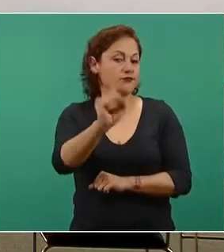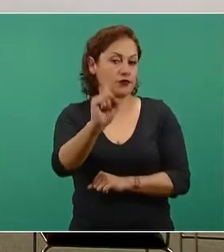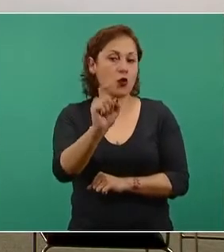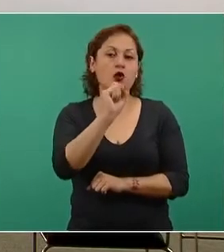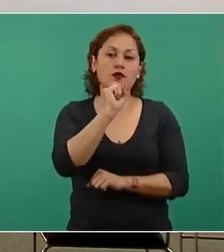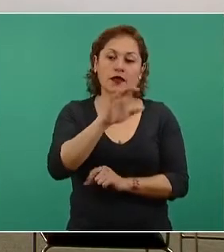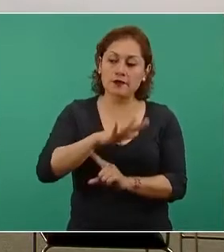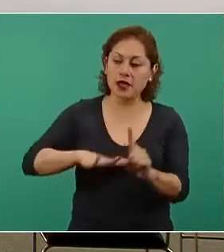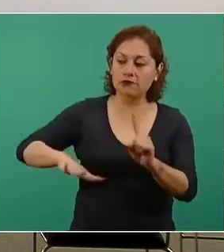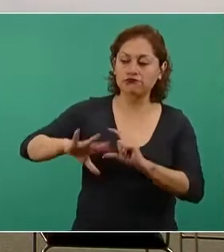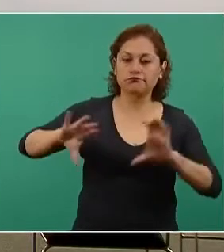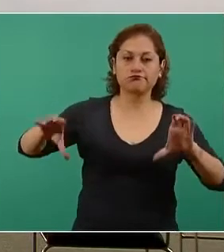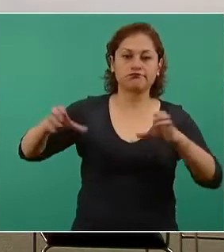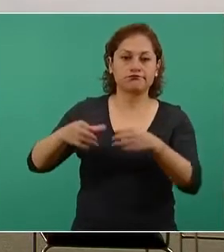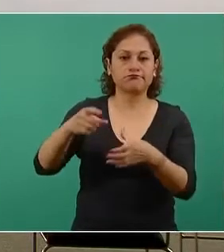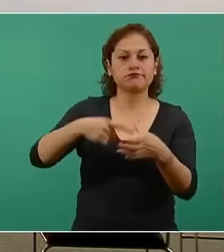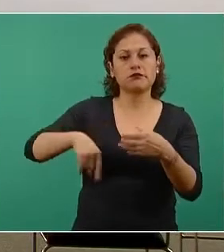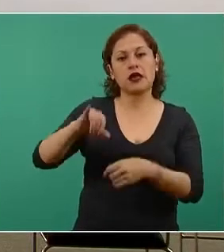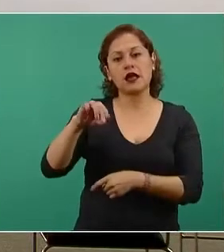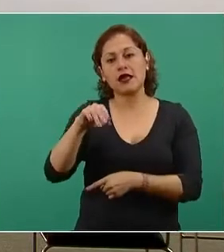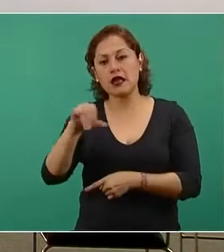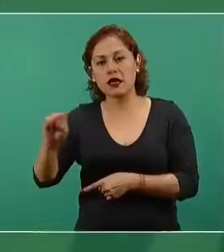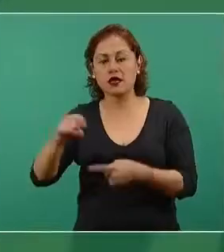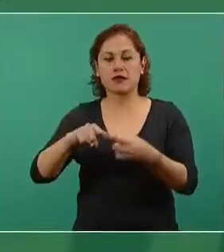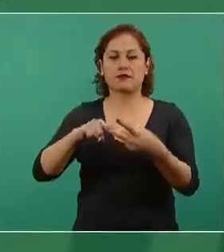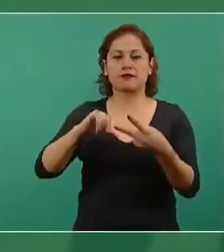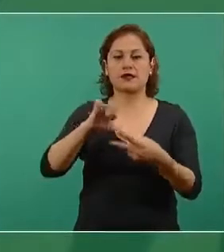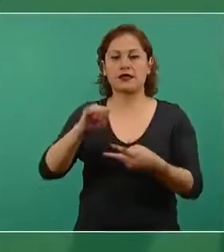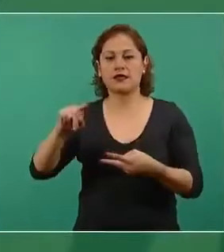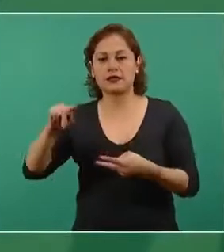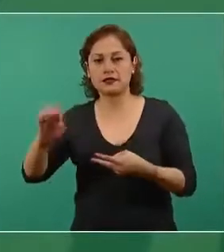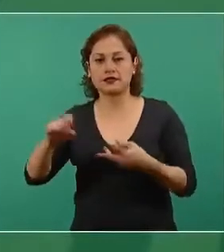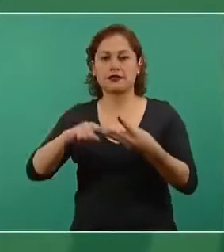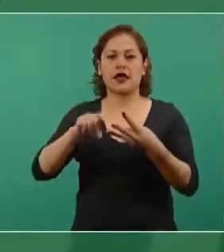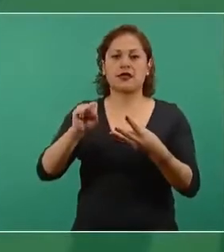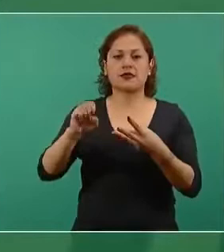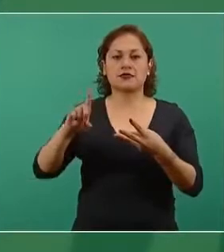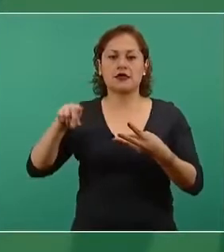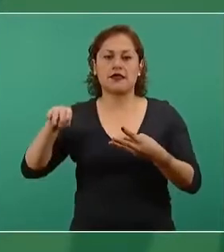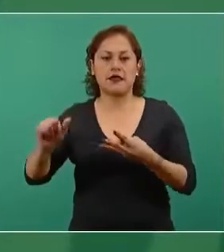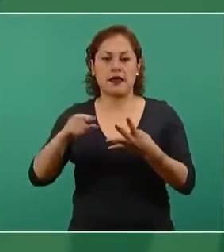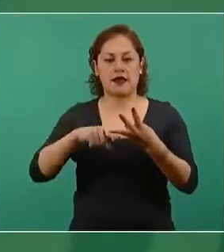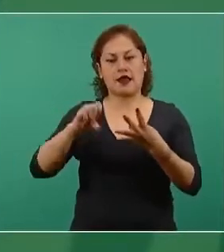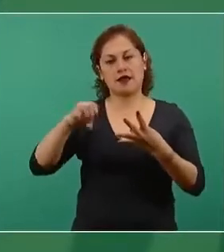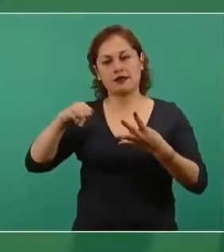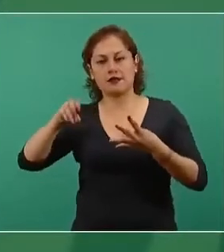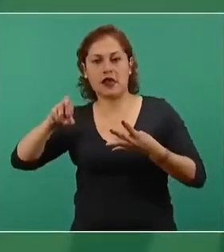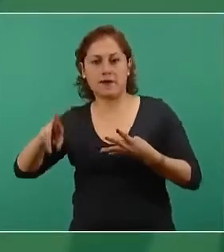todo el sector, llamémosle IMSS, ISSSTE, SEDENA, SEMAR, PEMEX, e inclusive aquellos